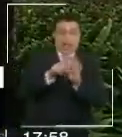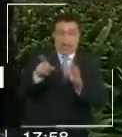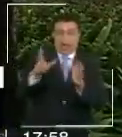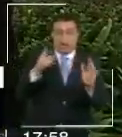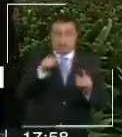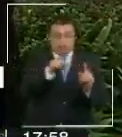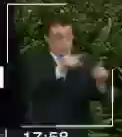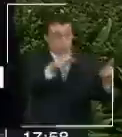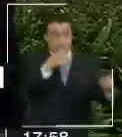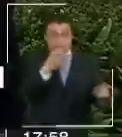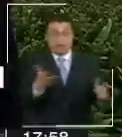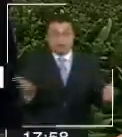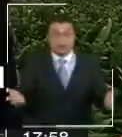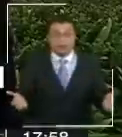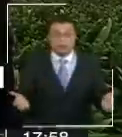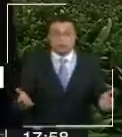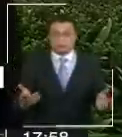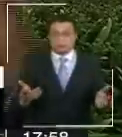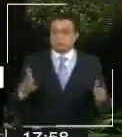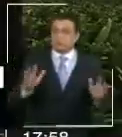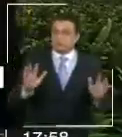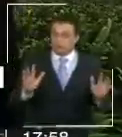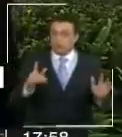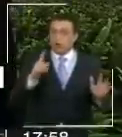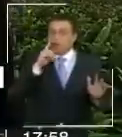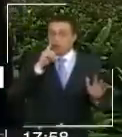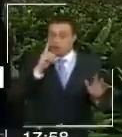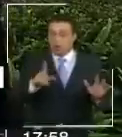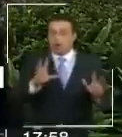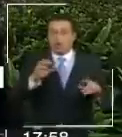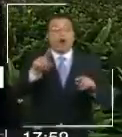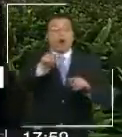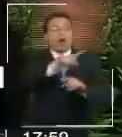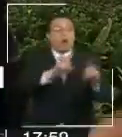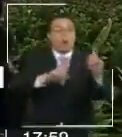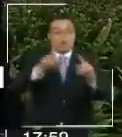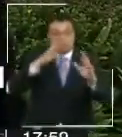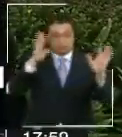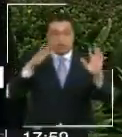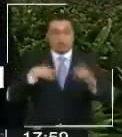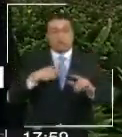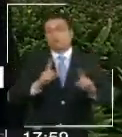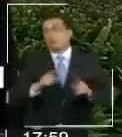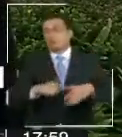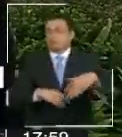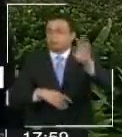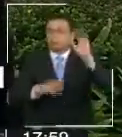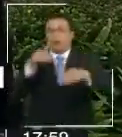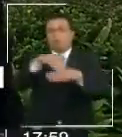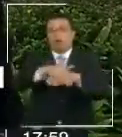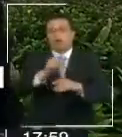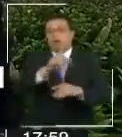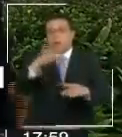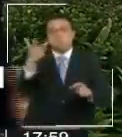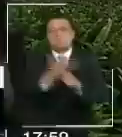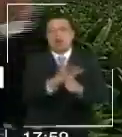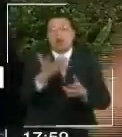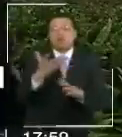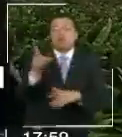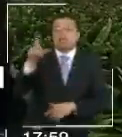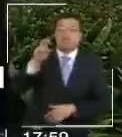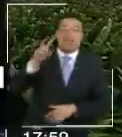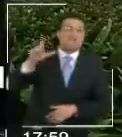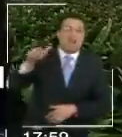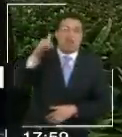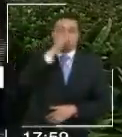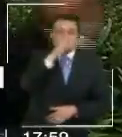arbitrariamente. Entonces, un sector de la población puede levantarse en contra de estas decisiones o esta supervisión